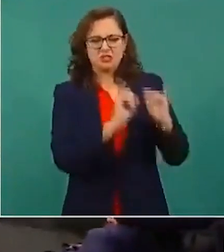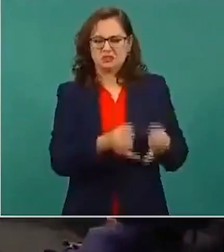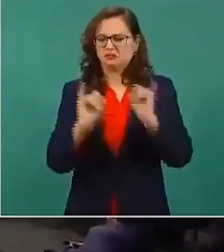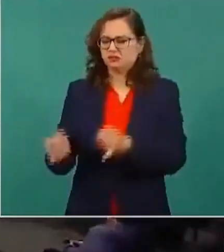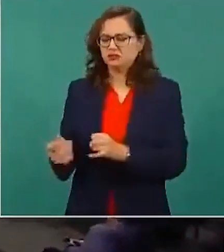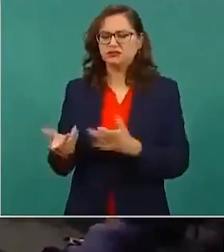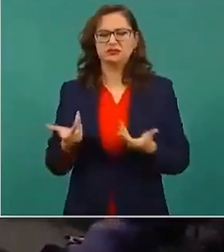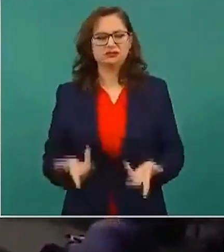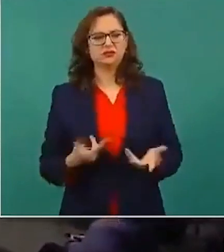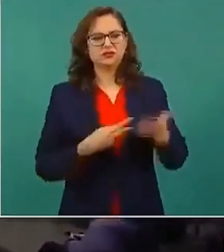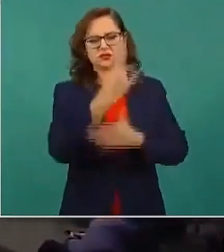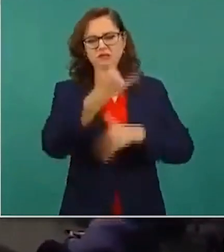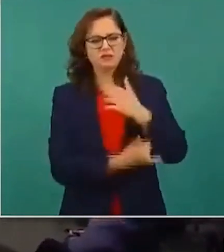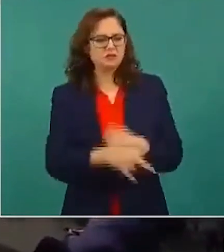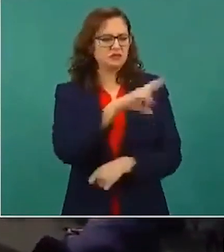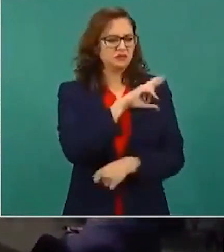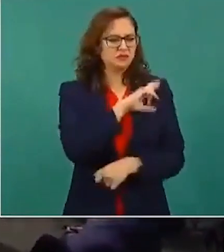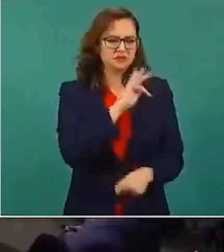defensora de estos proyectos